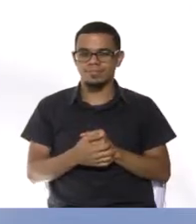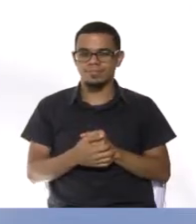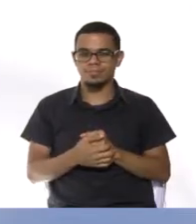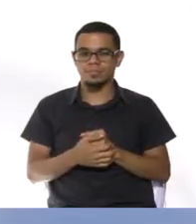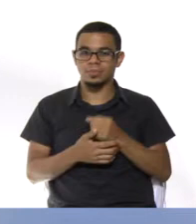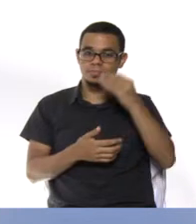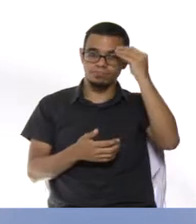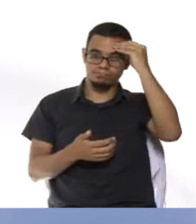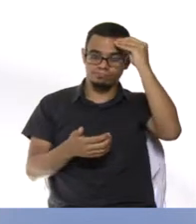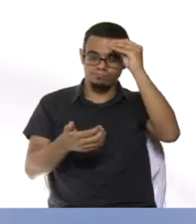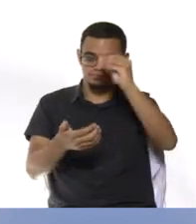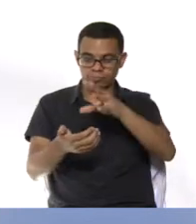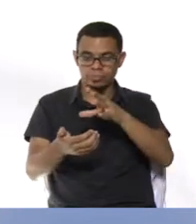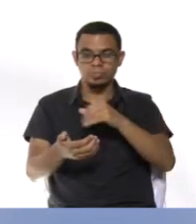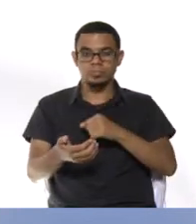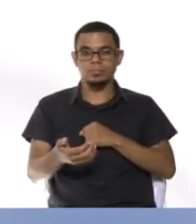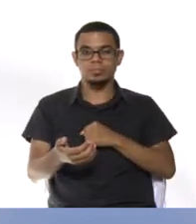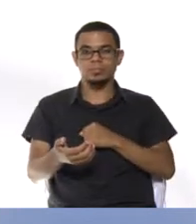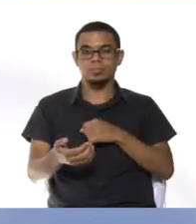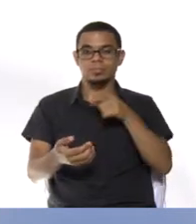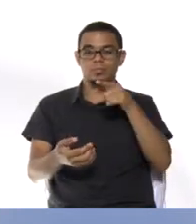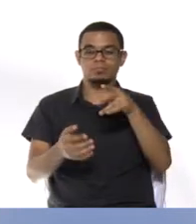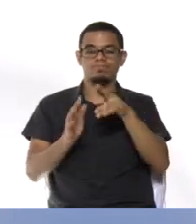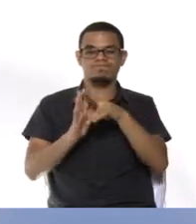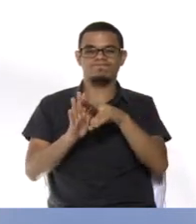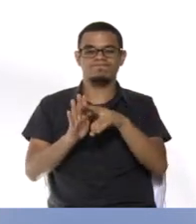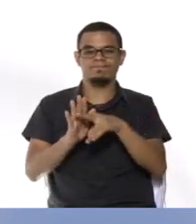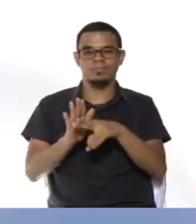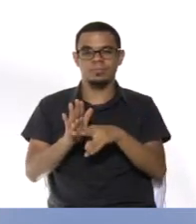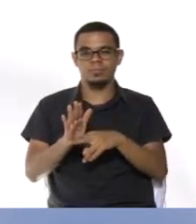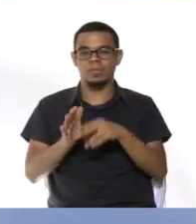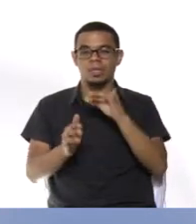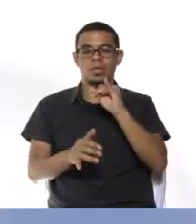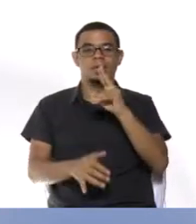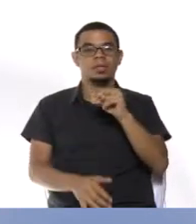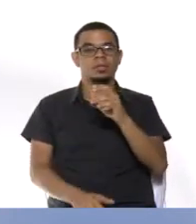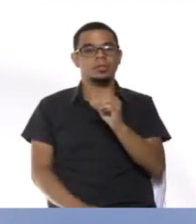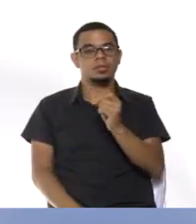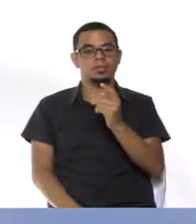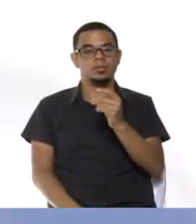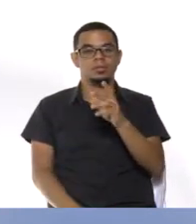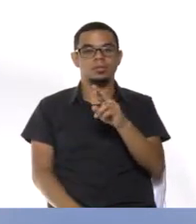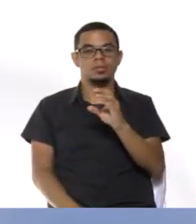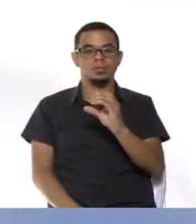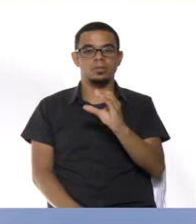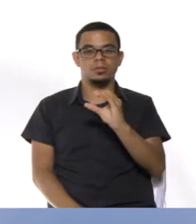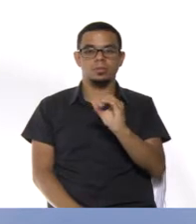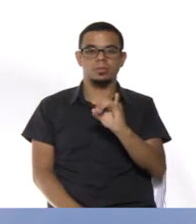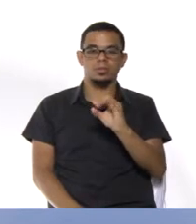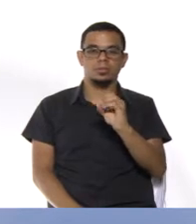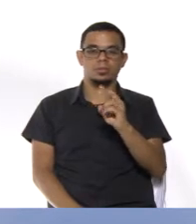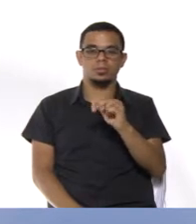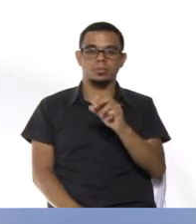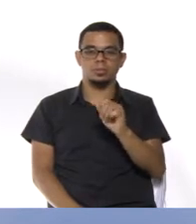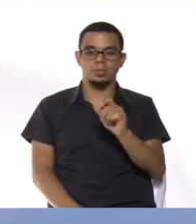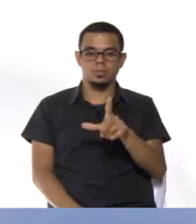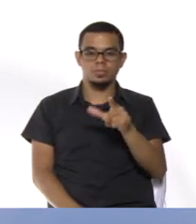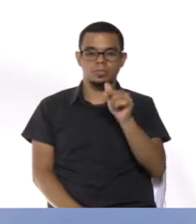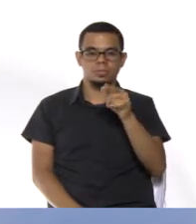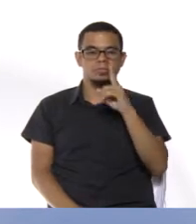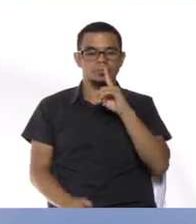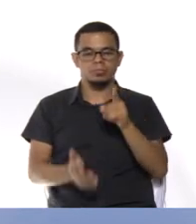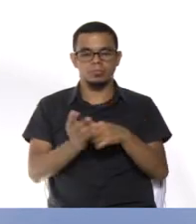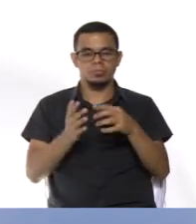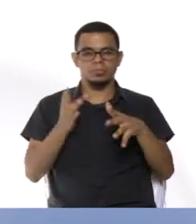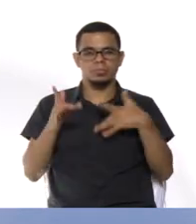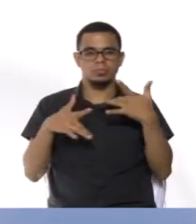encontramos que vamos directo a la información, las instrucciones y los materiales que nosotros vamos a necesitar para llevar a cabo